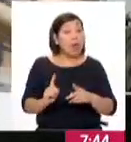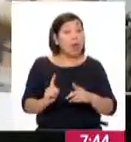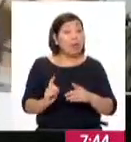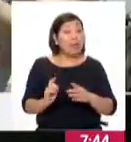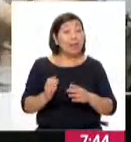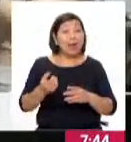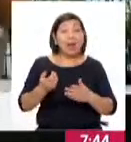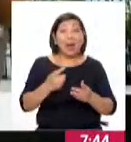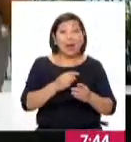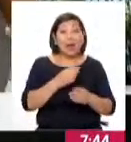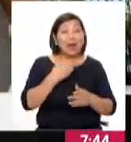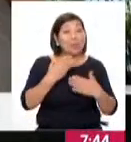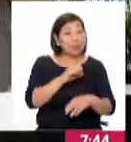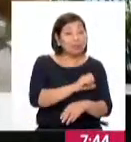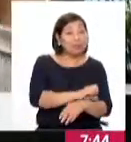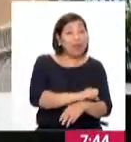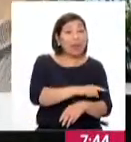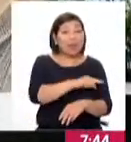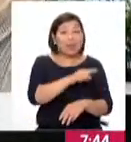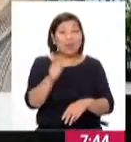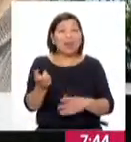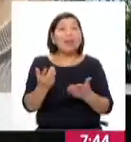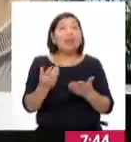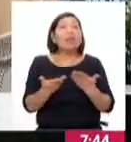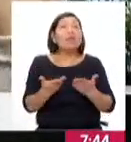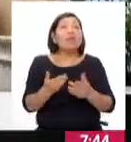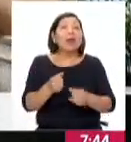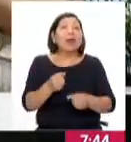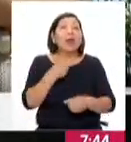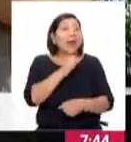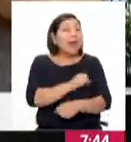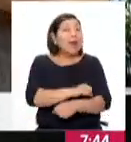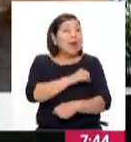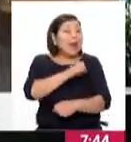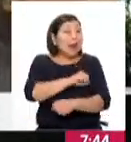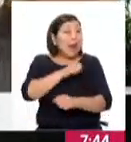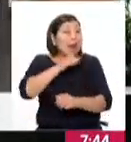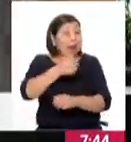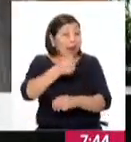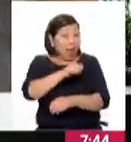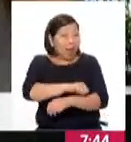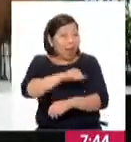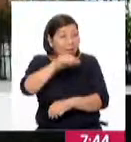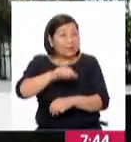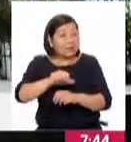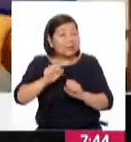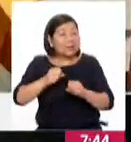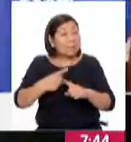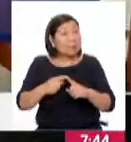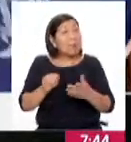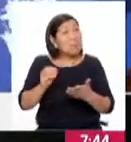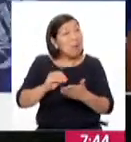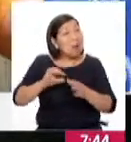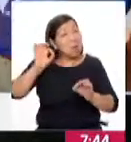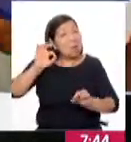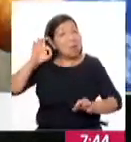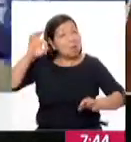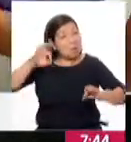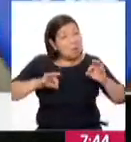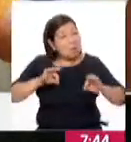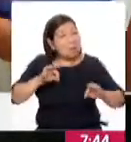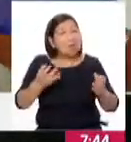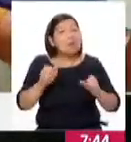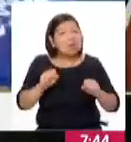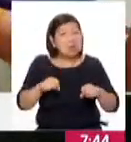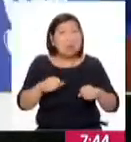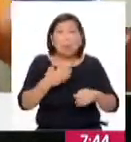de la zona andina más la humedad que pueda provenir del Norte este pueda causar algunas precipitaciones no al menos condiciones